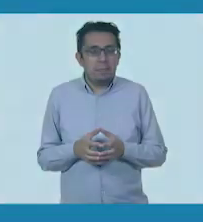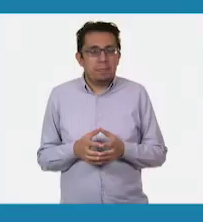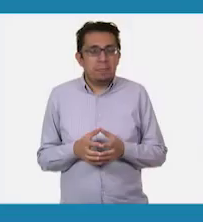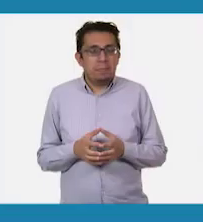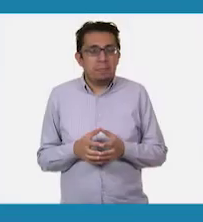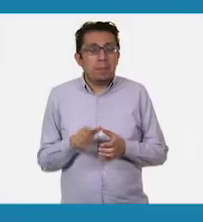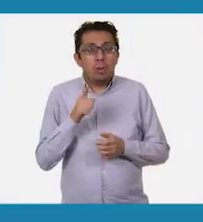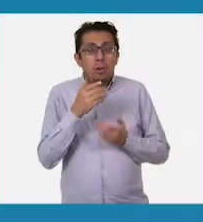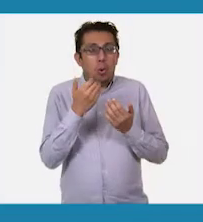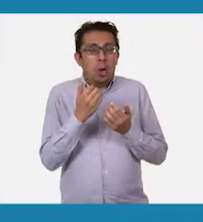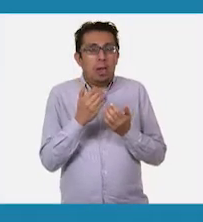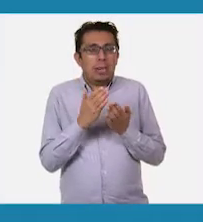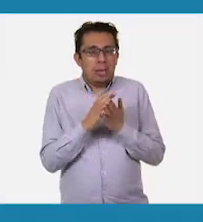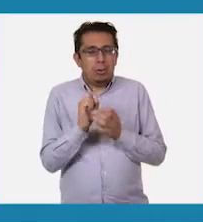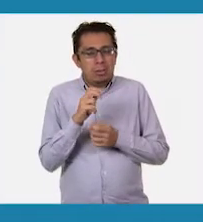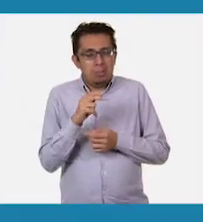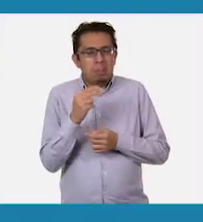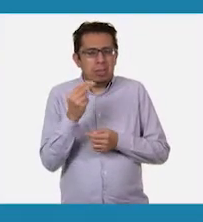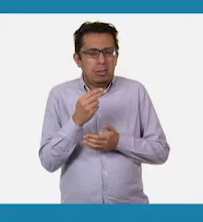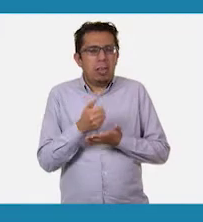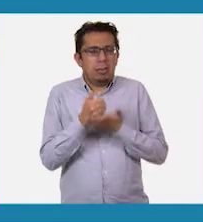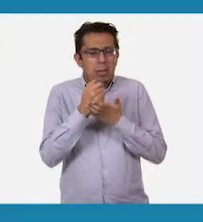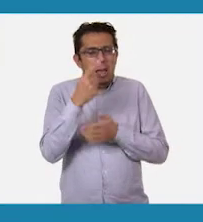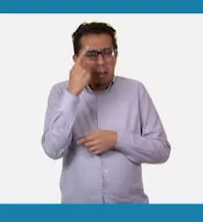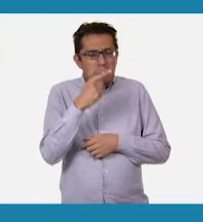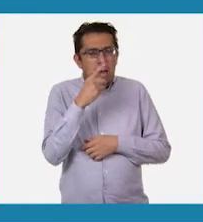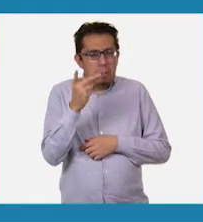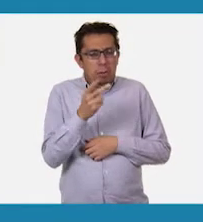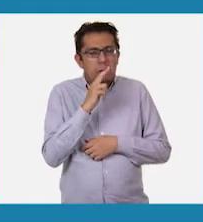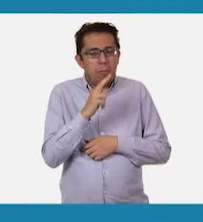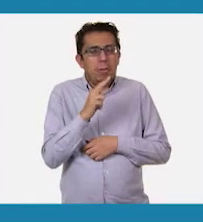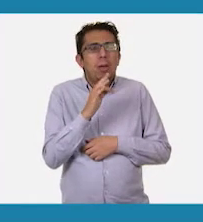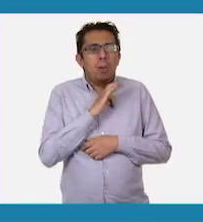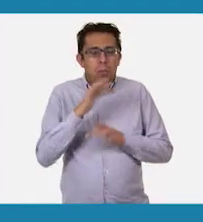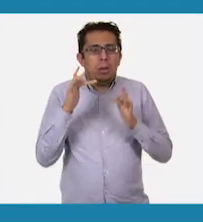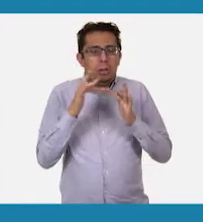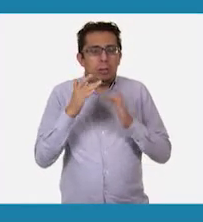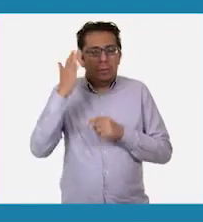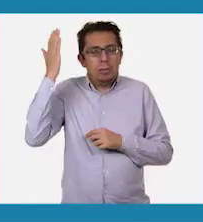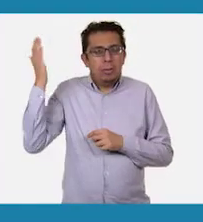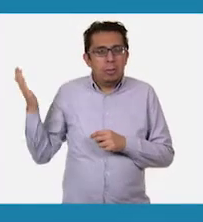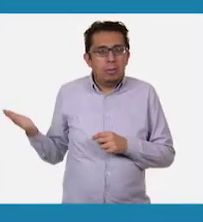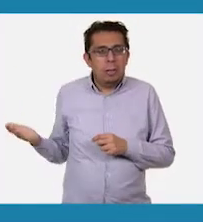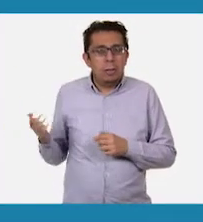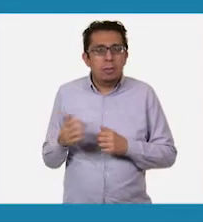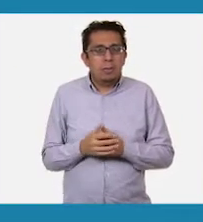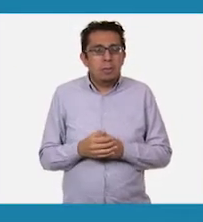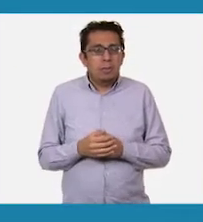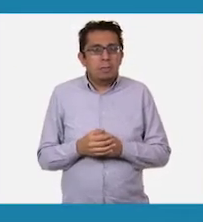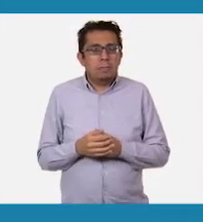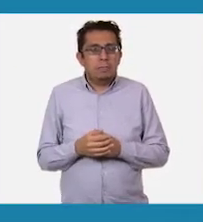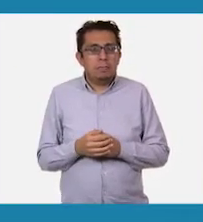Si no tienes el libro de texto o necesitas ayuda para responder las preguntas, contáctanos.